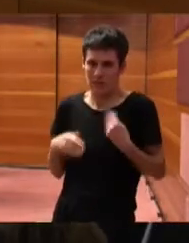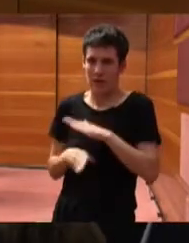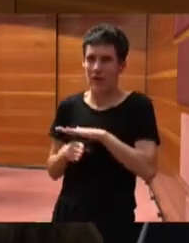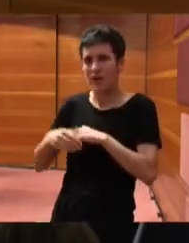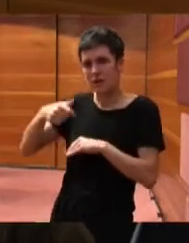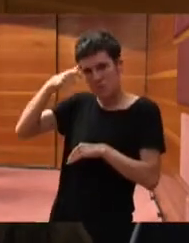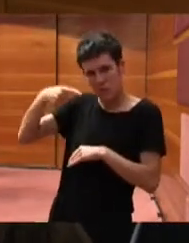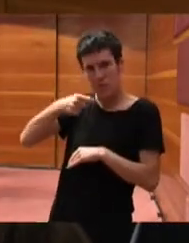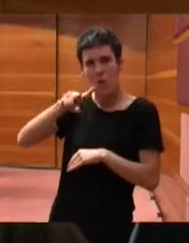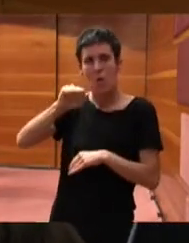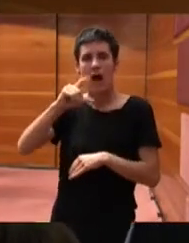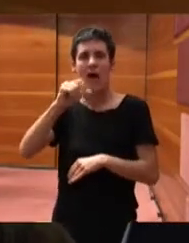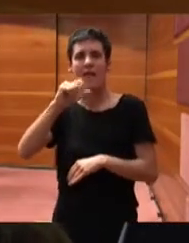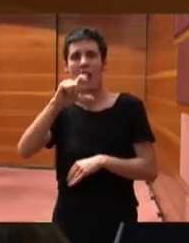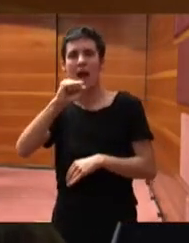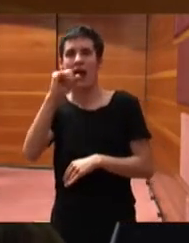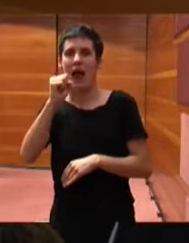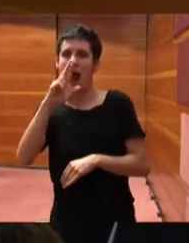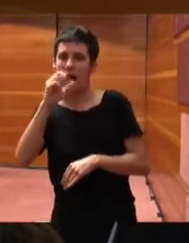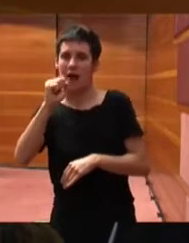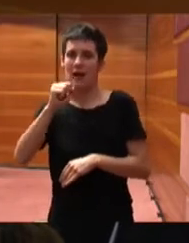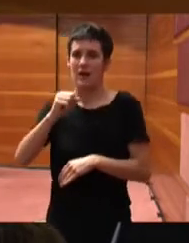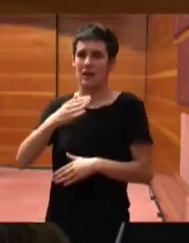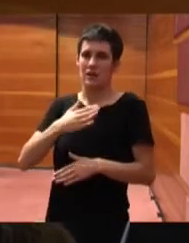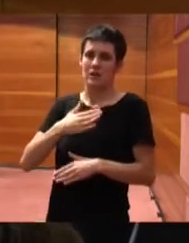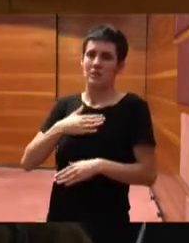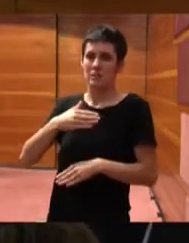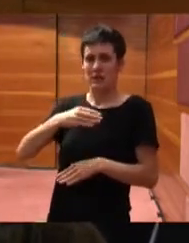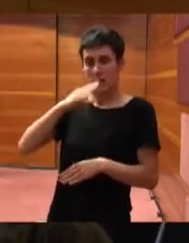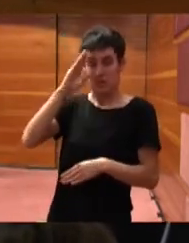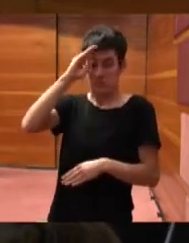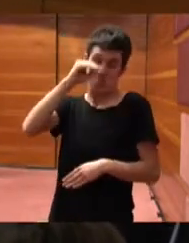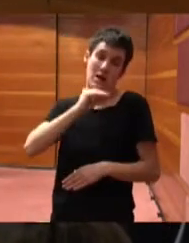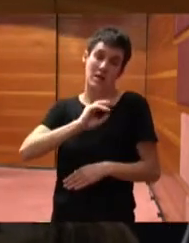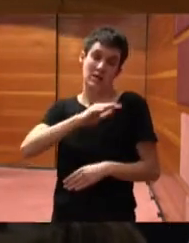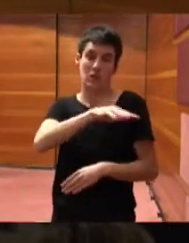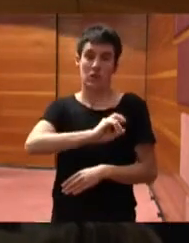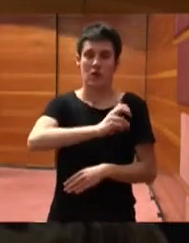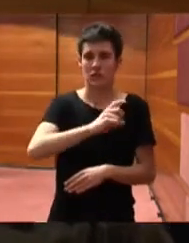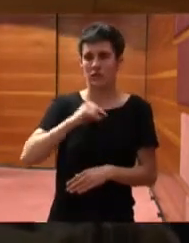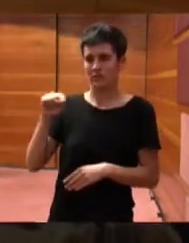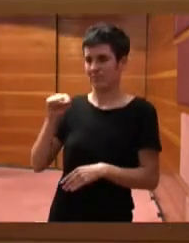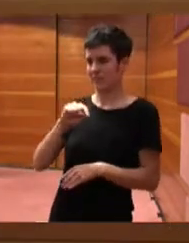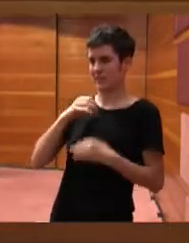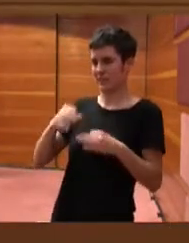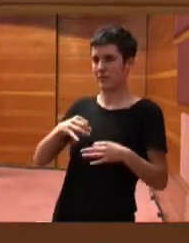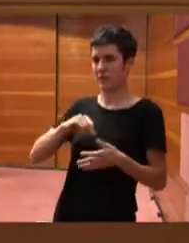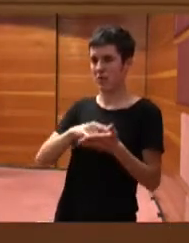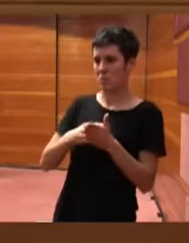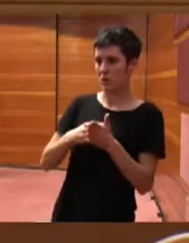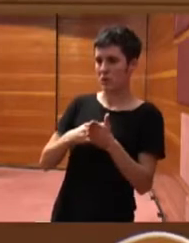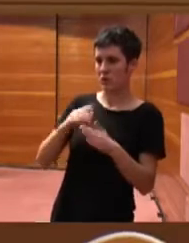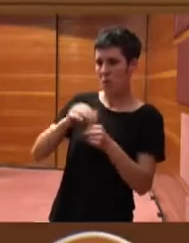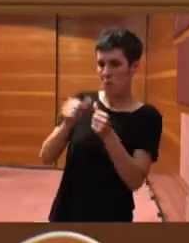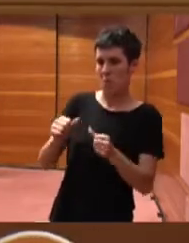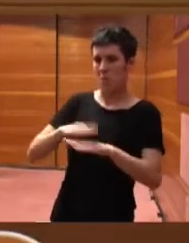Guadalajara y mi padre de la zona de Cuartango. Por eso soy Ortiz de Zárate. Bueno, en las zonas rurales siempre había mecanismos de colaboración, de